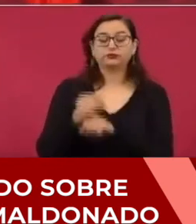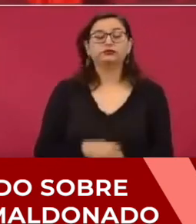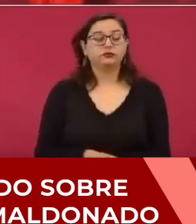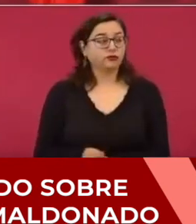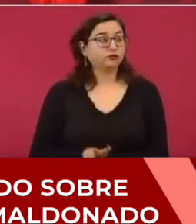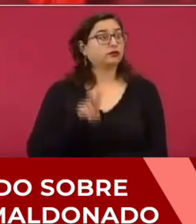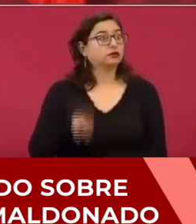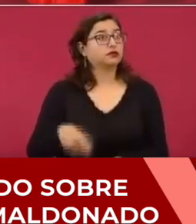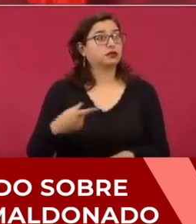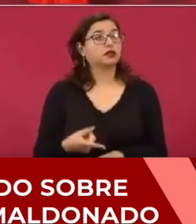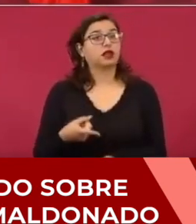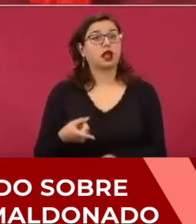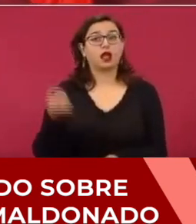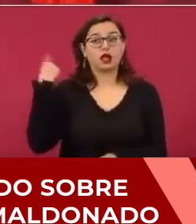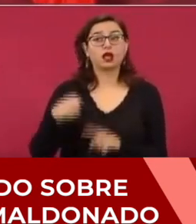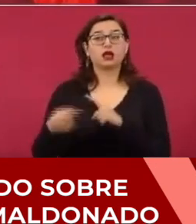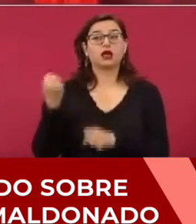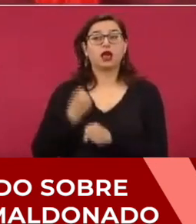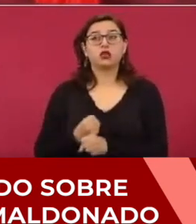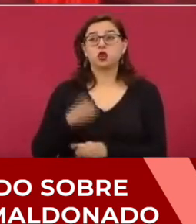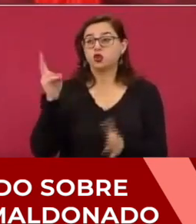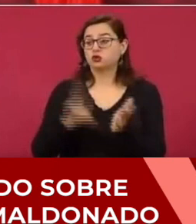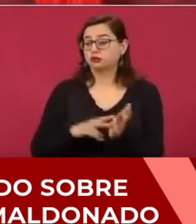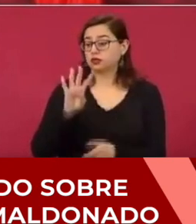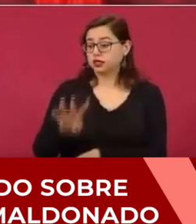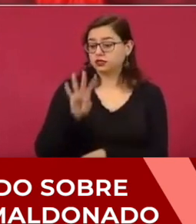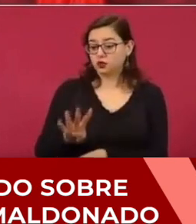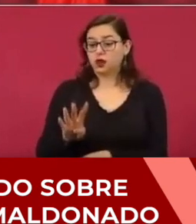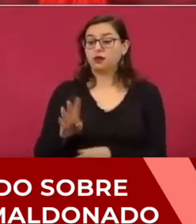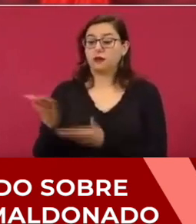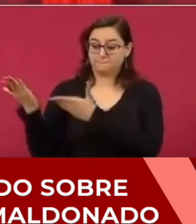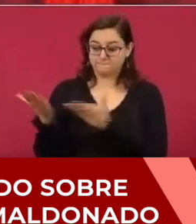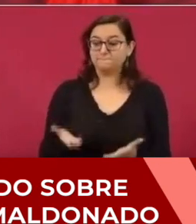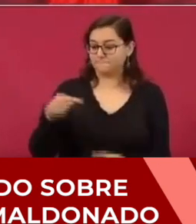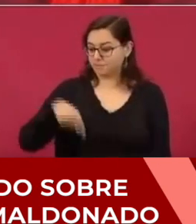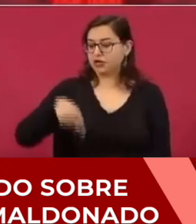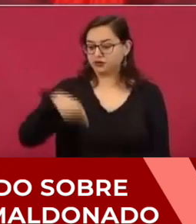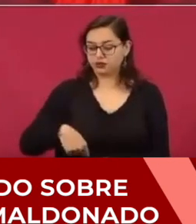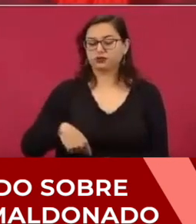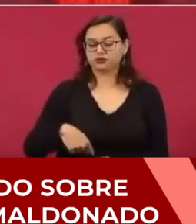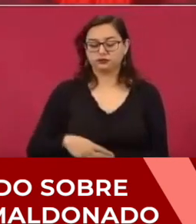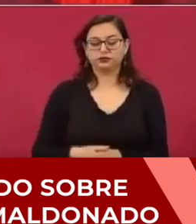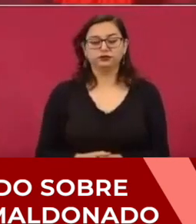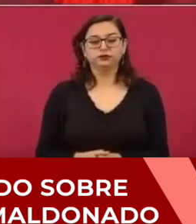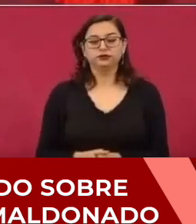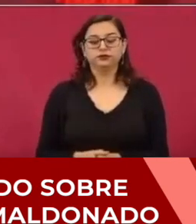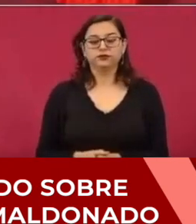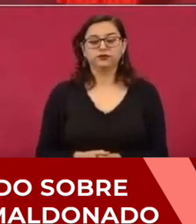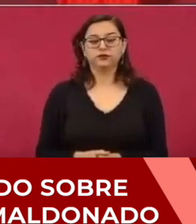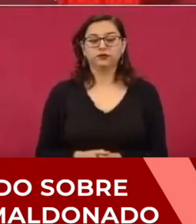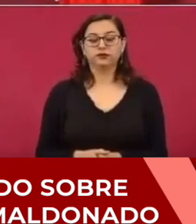efecto, a principios del 19, en los primeros meses del 2019,